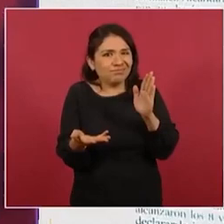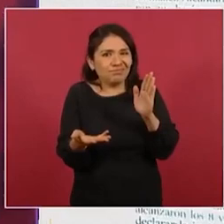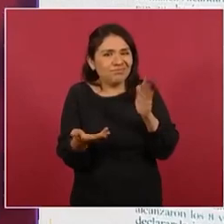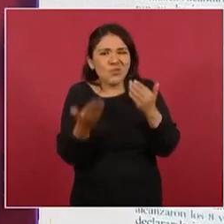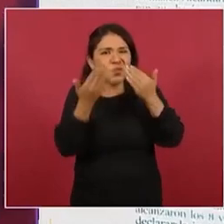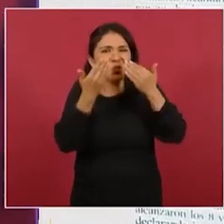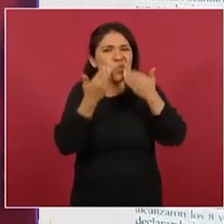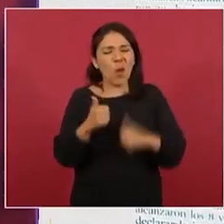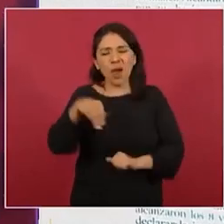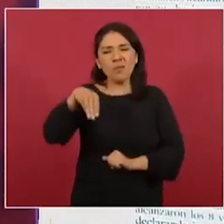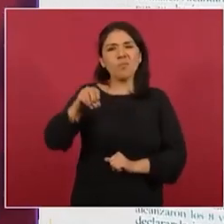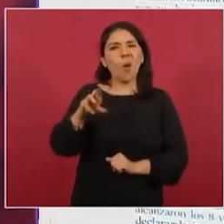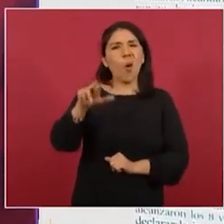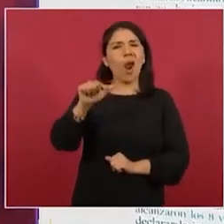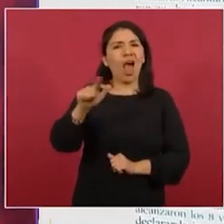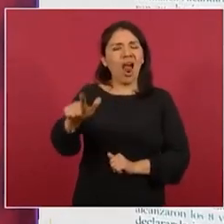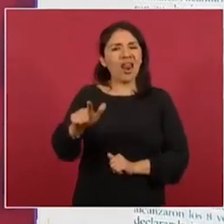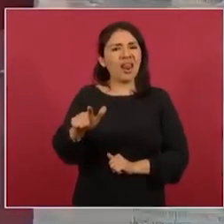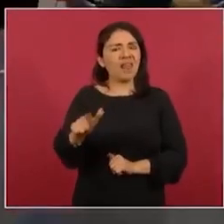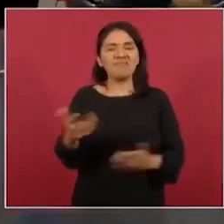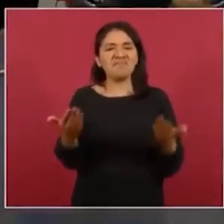inmoral.